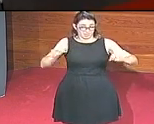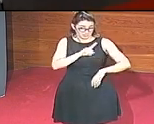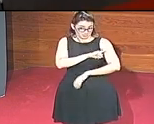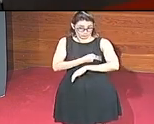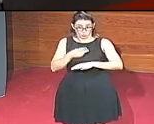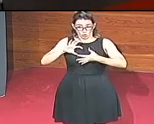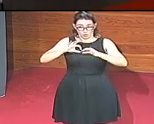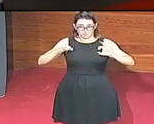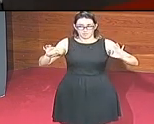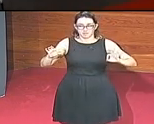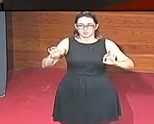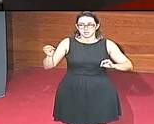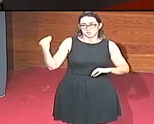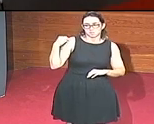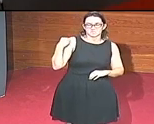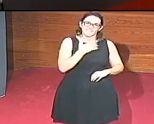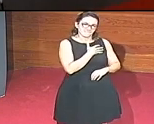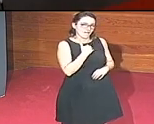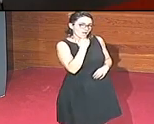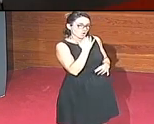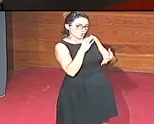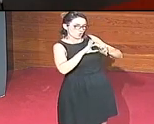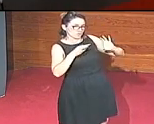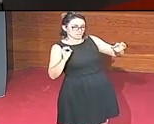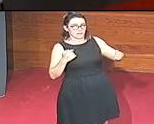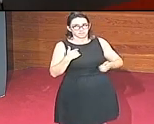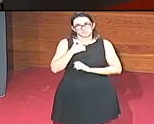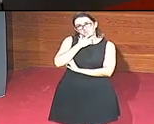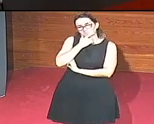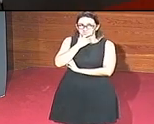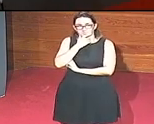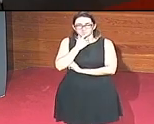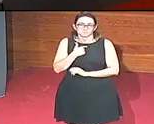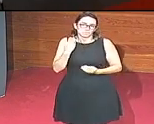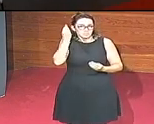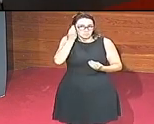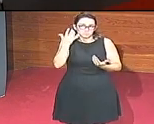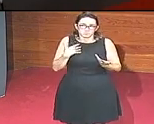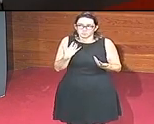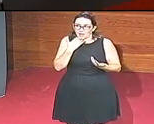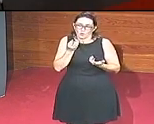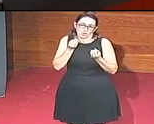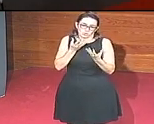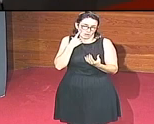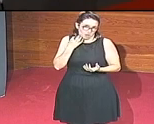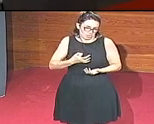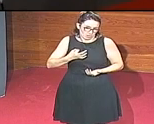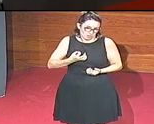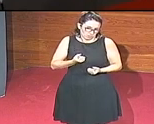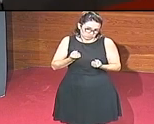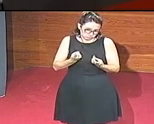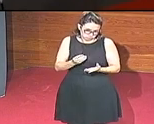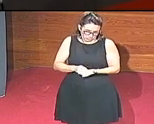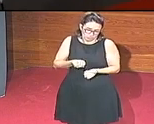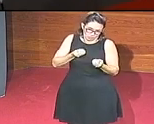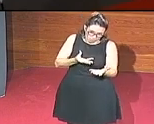me pidió vamos a hacer algo de limpiadas bueno qué haces de olimpiadas bueno pues voy a contar a lo que se ha contado mil veces que es como es